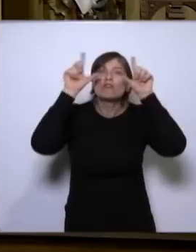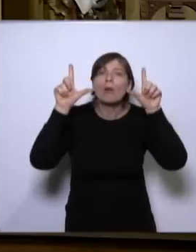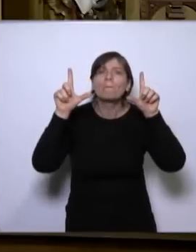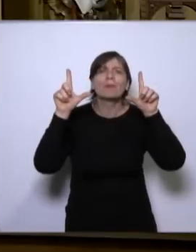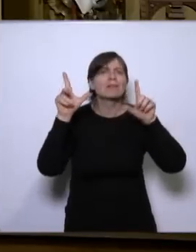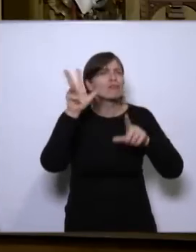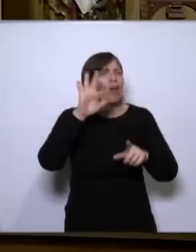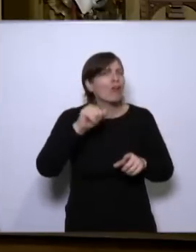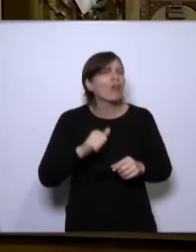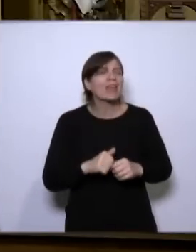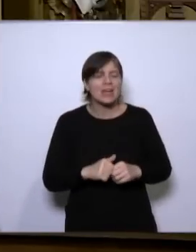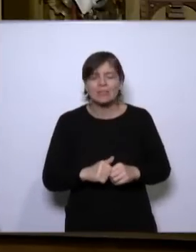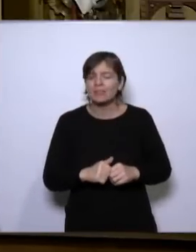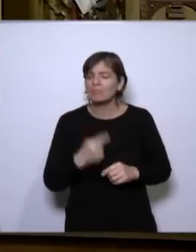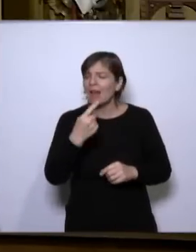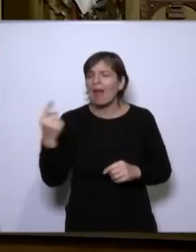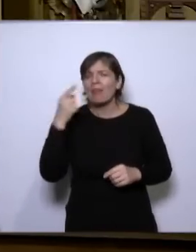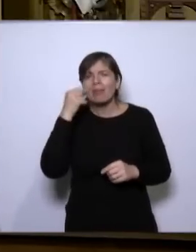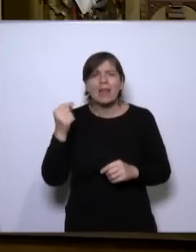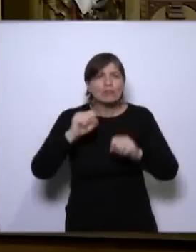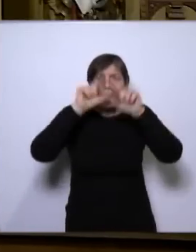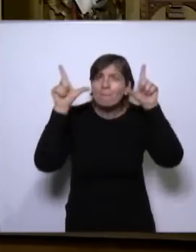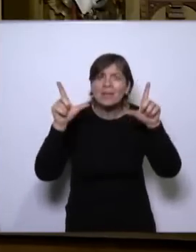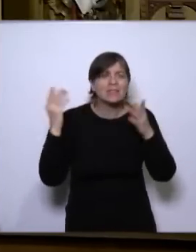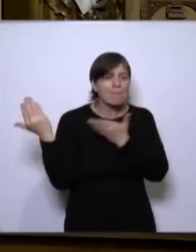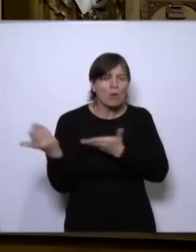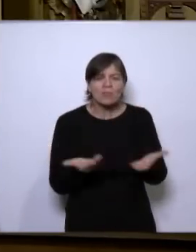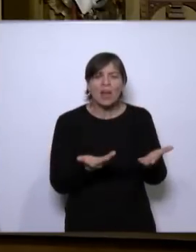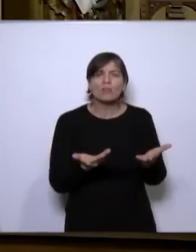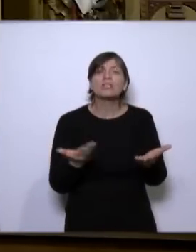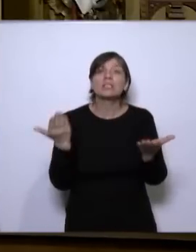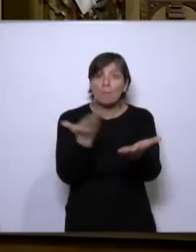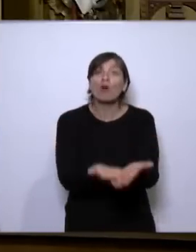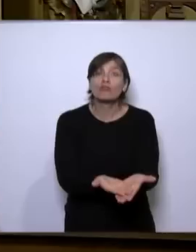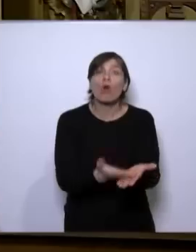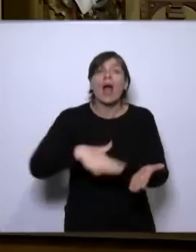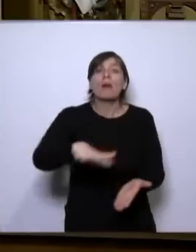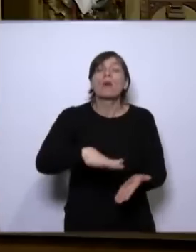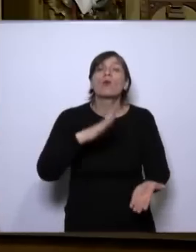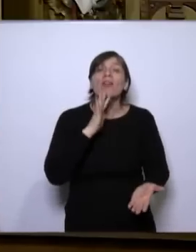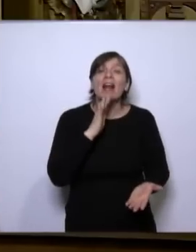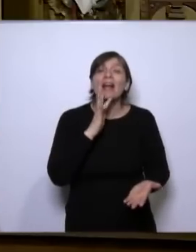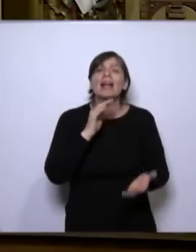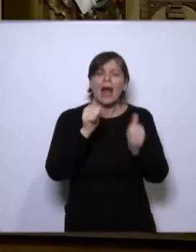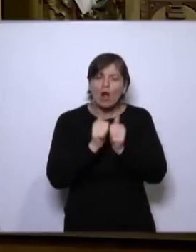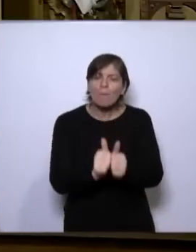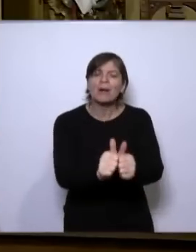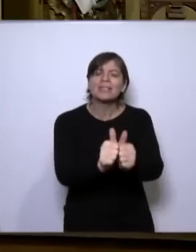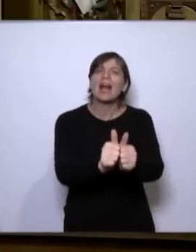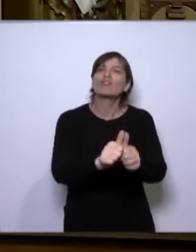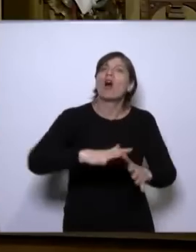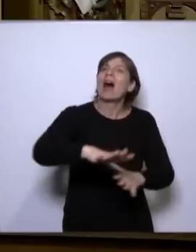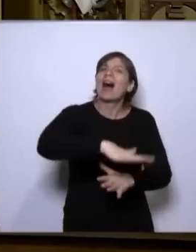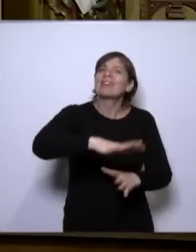sorprende cada día y se reveló al pueblo de Israel, acompañándolo en el camino hacia la